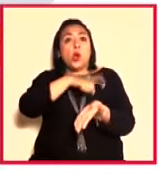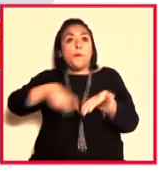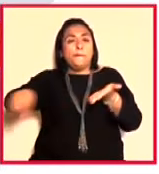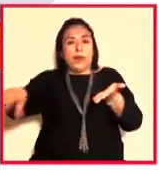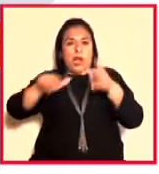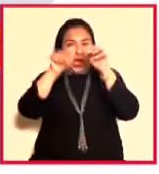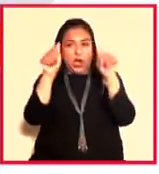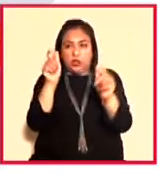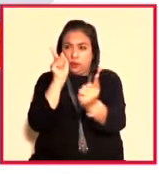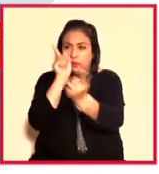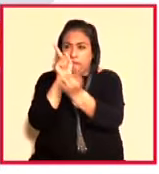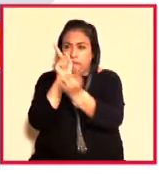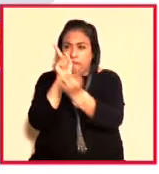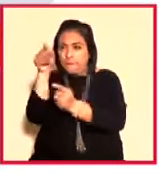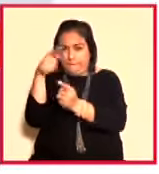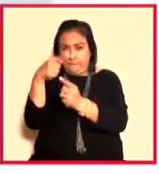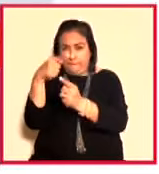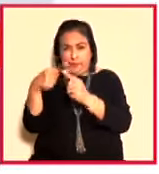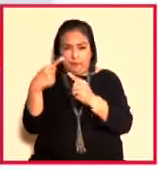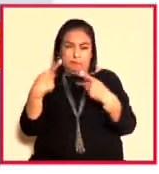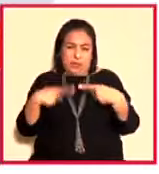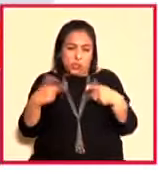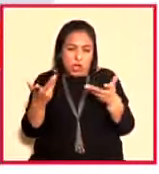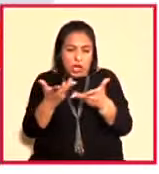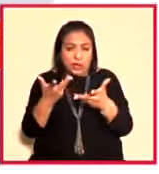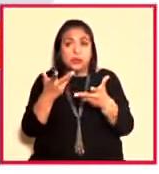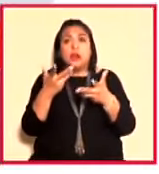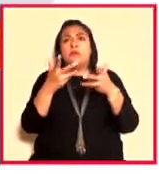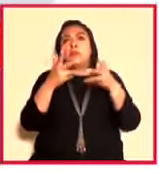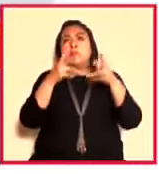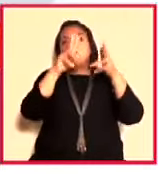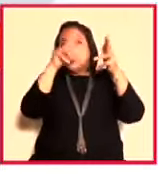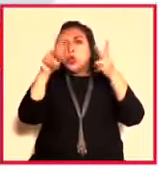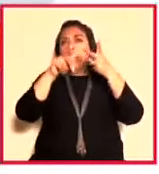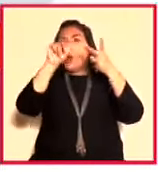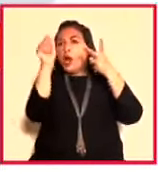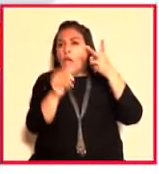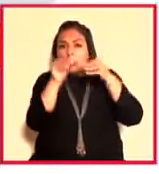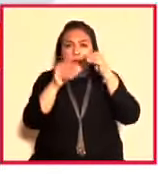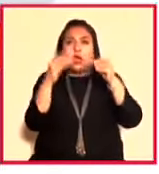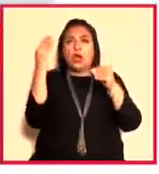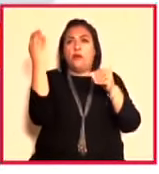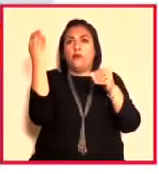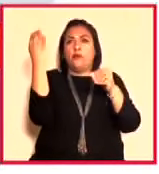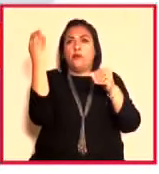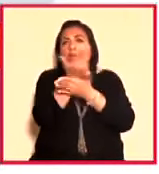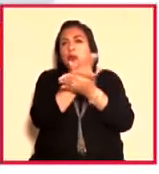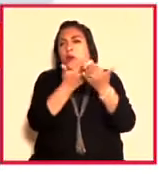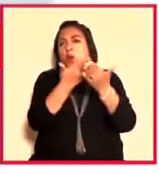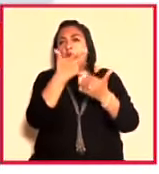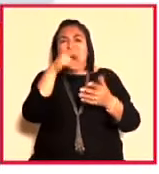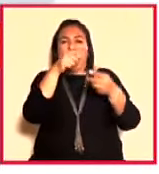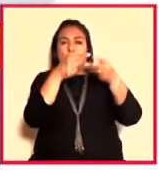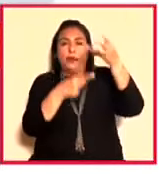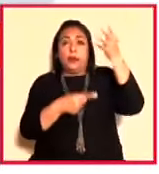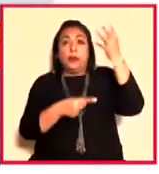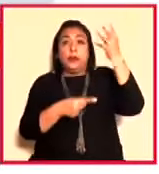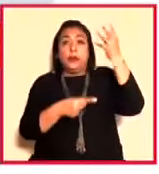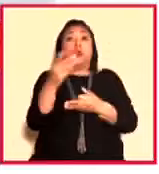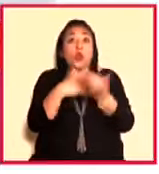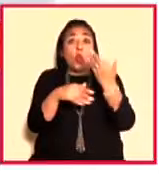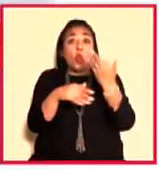los creadores, ofrecerá piezas de pintura, escultura, instalación, fotografía, dibujo y gráfica. Por todo lo que estamos viendo